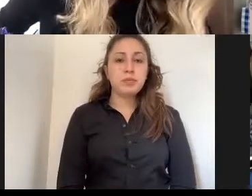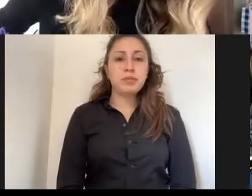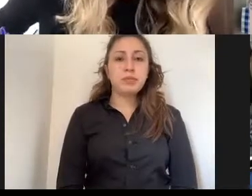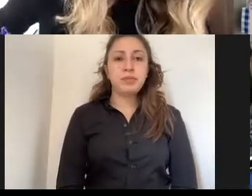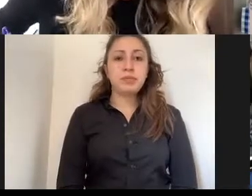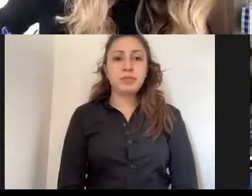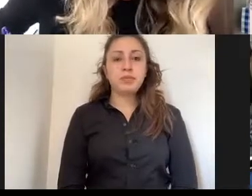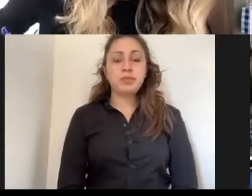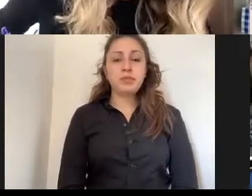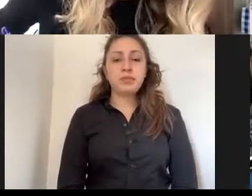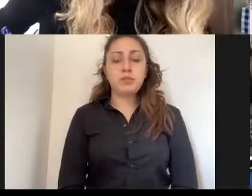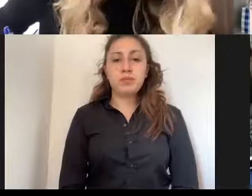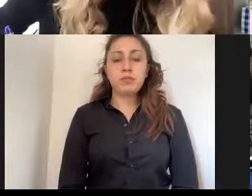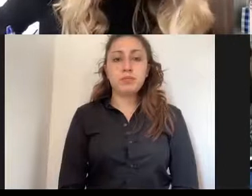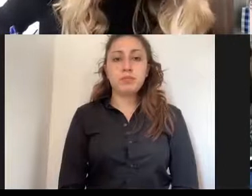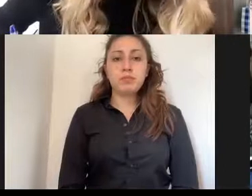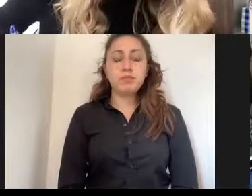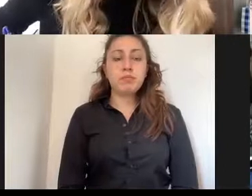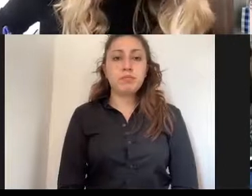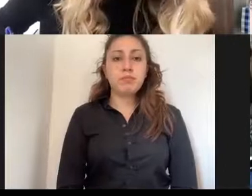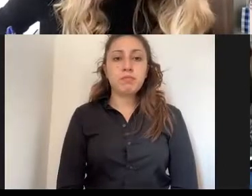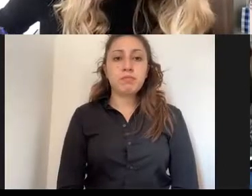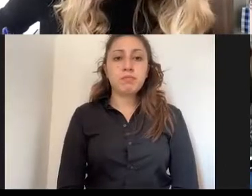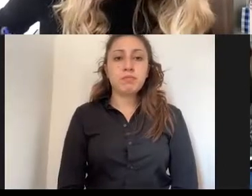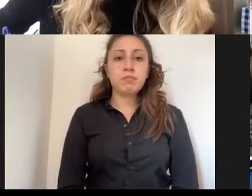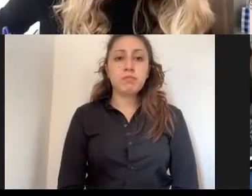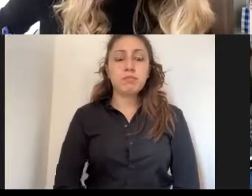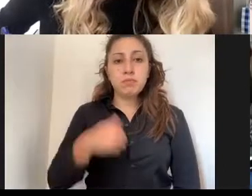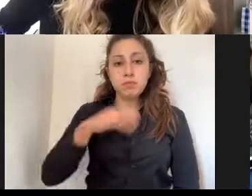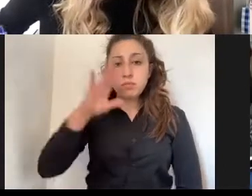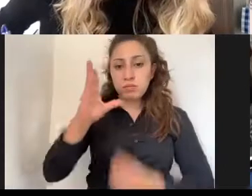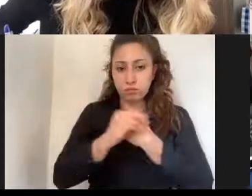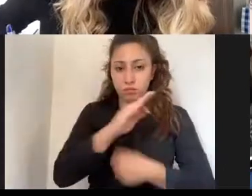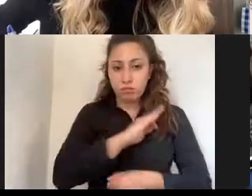Bien, si no hay... Sí, presidente, si me permite.